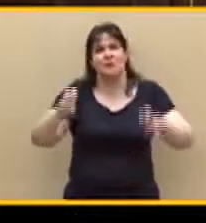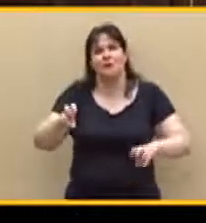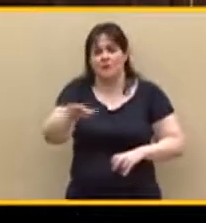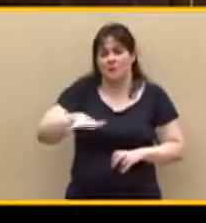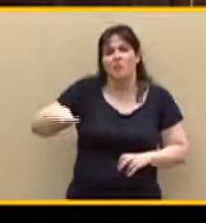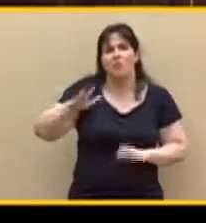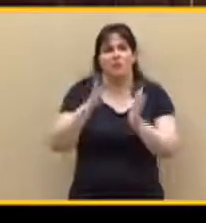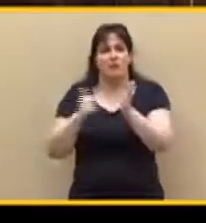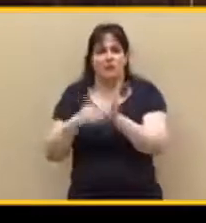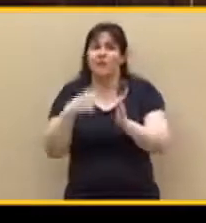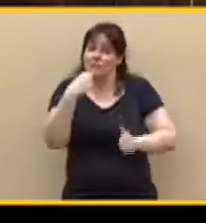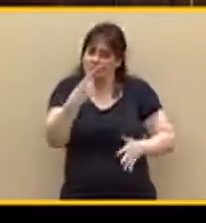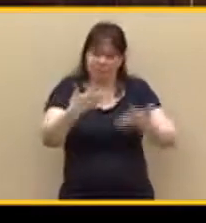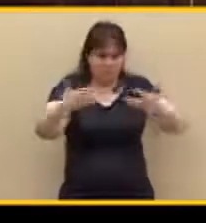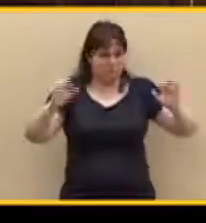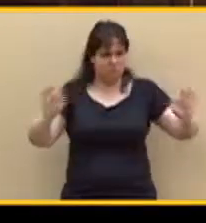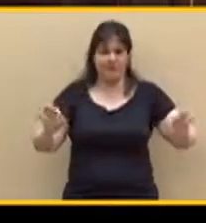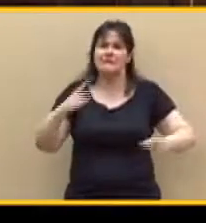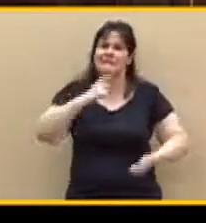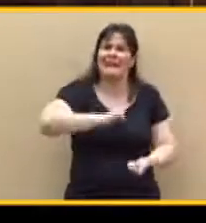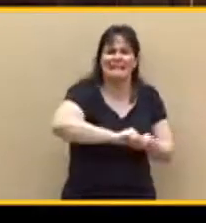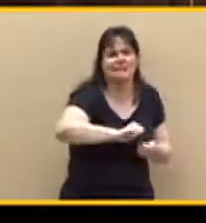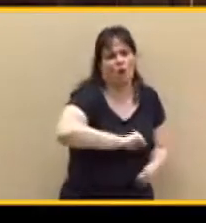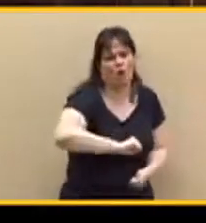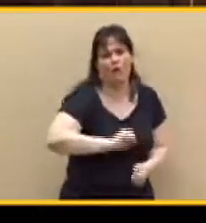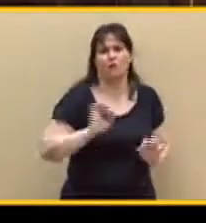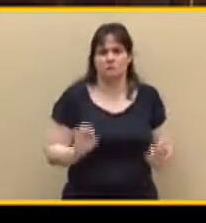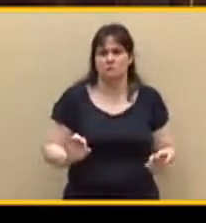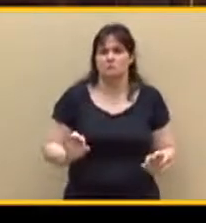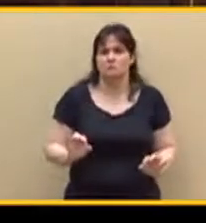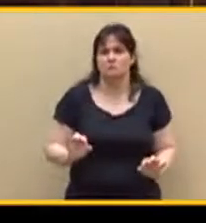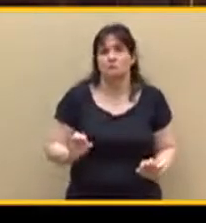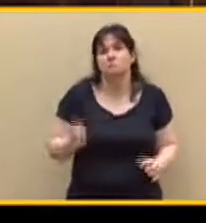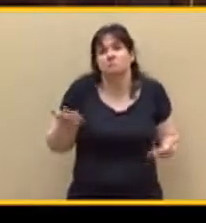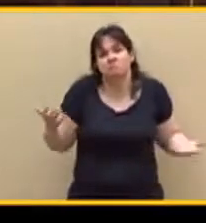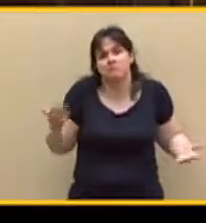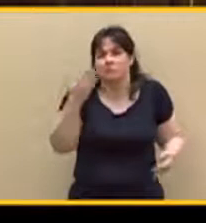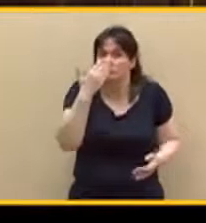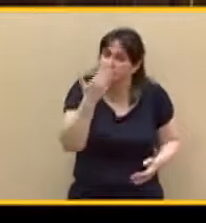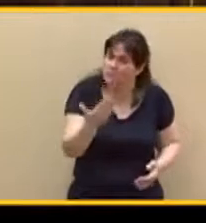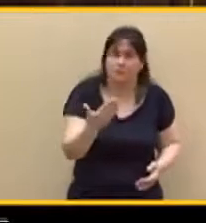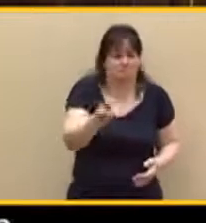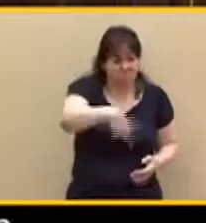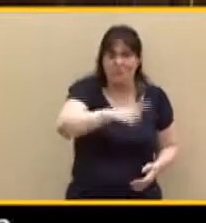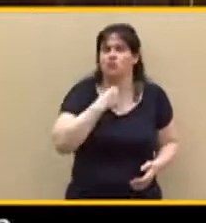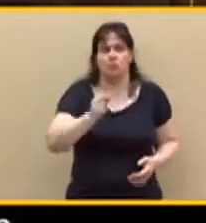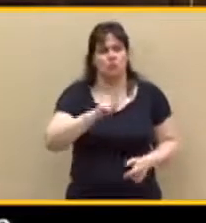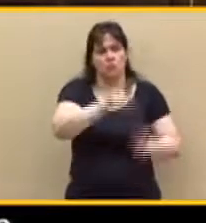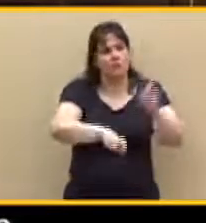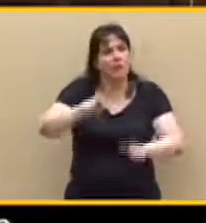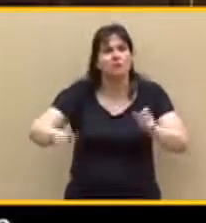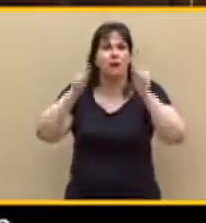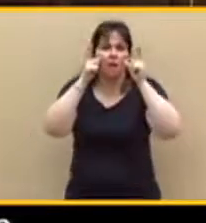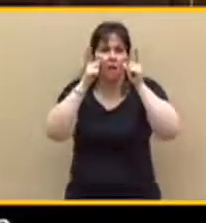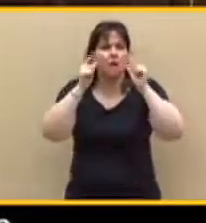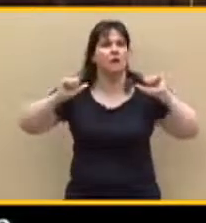cito literal, que se jodan. Lo cierto es que no les gustó a ustedes que los ciudadanos despertasen y ejerciesen